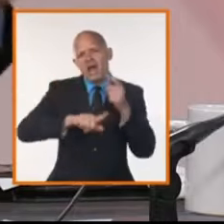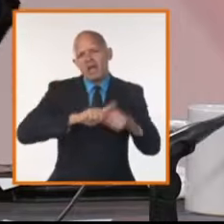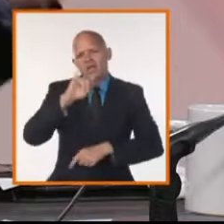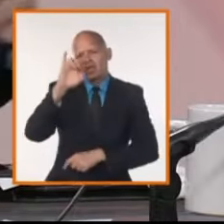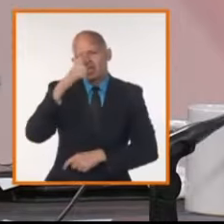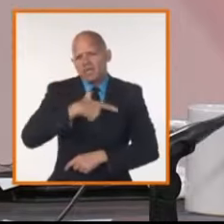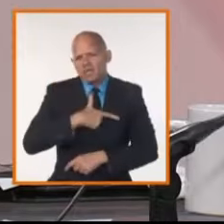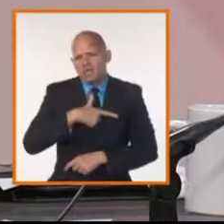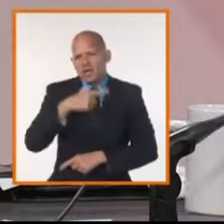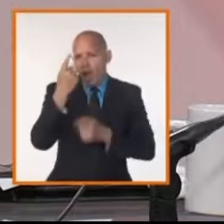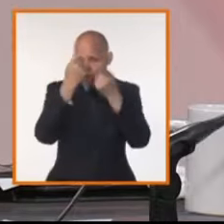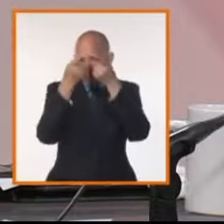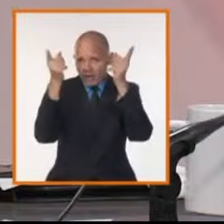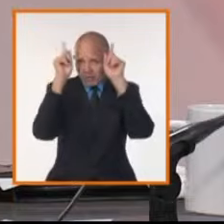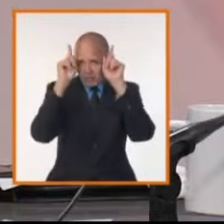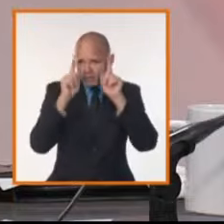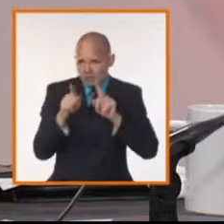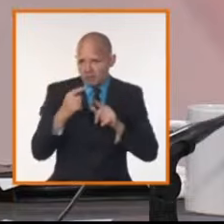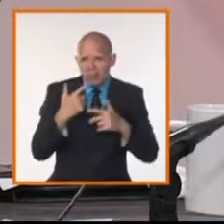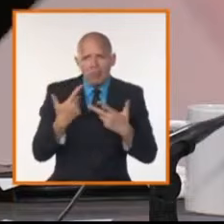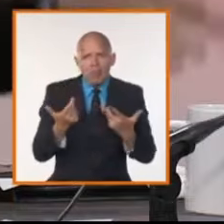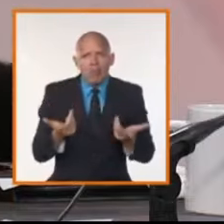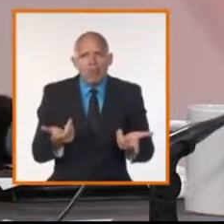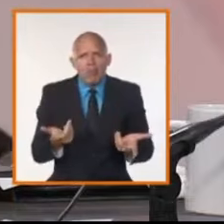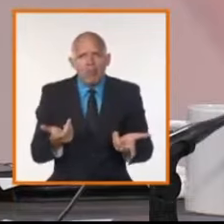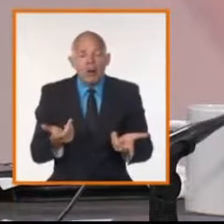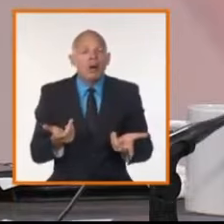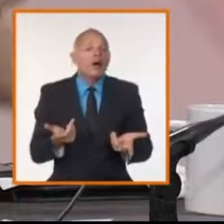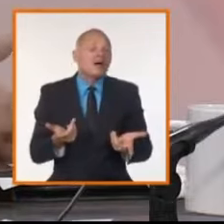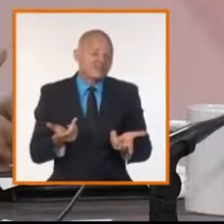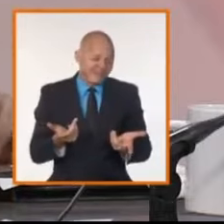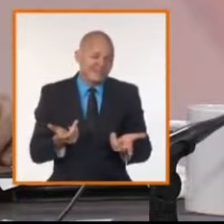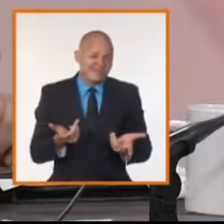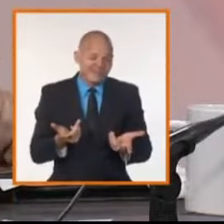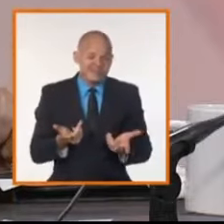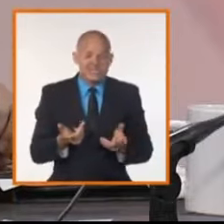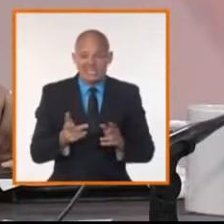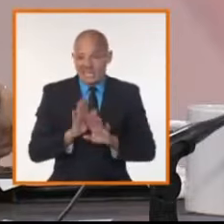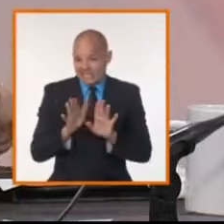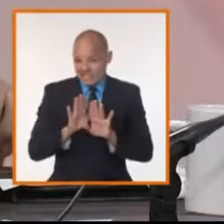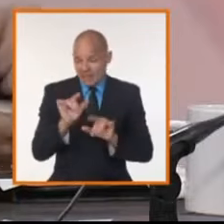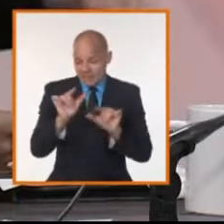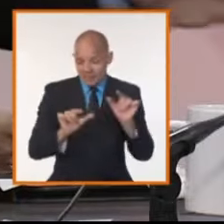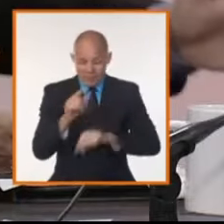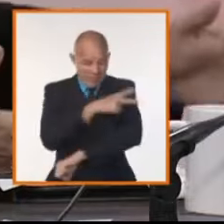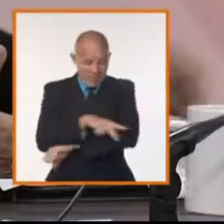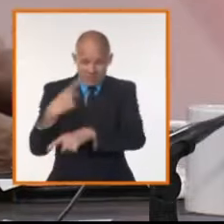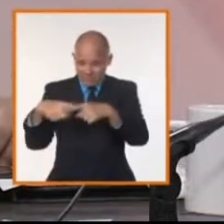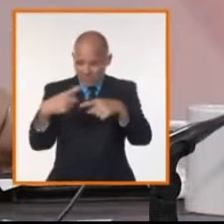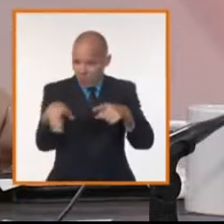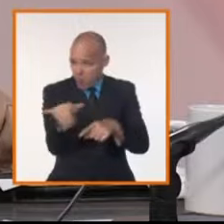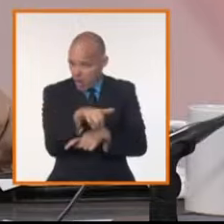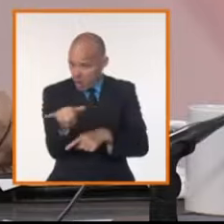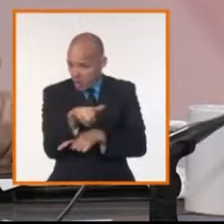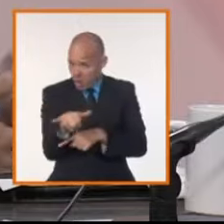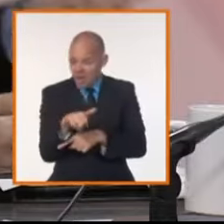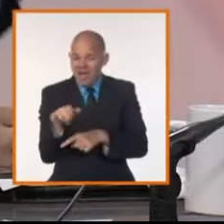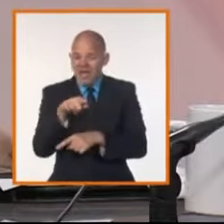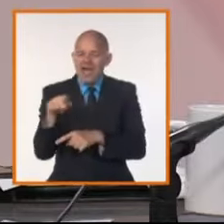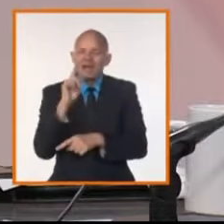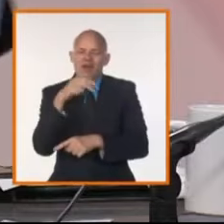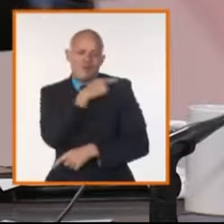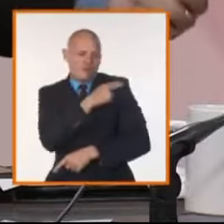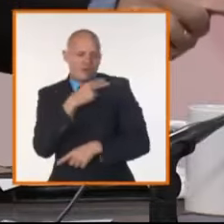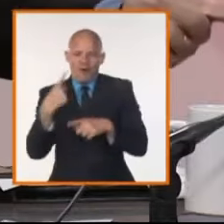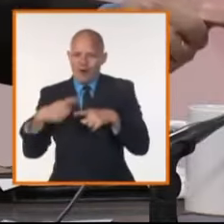europeas ya son varios los políticos que dicen haber recibido amenazas de muerte amenazas de de que tienen que retirarse de la vida de la vida